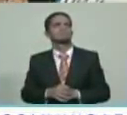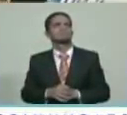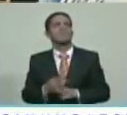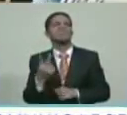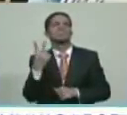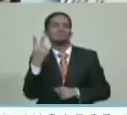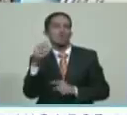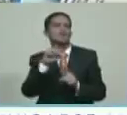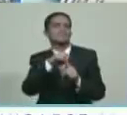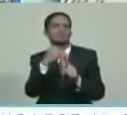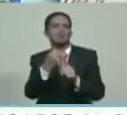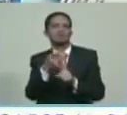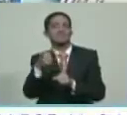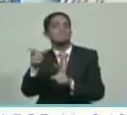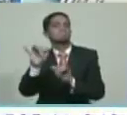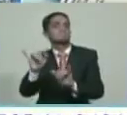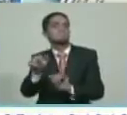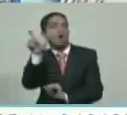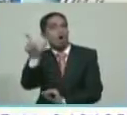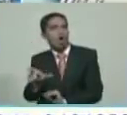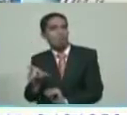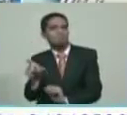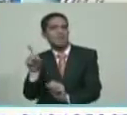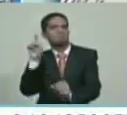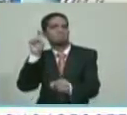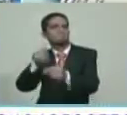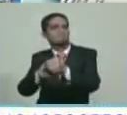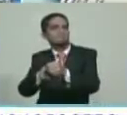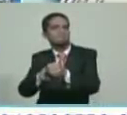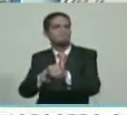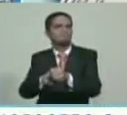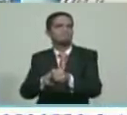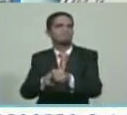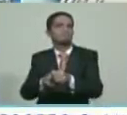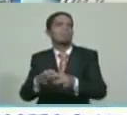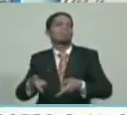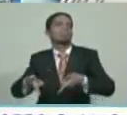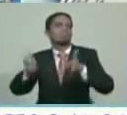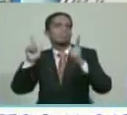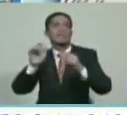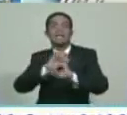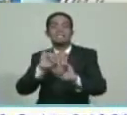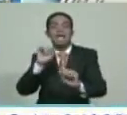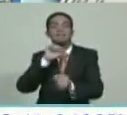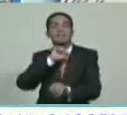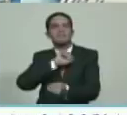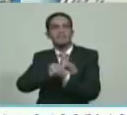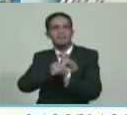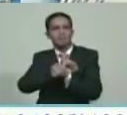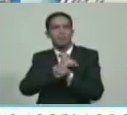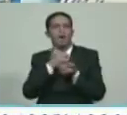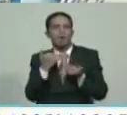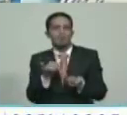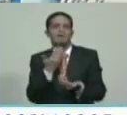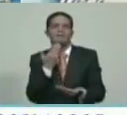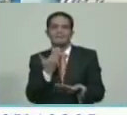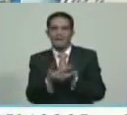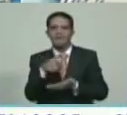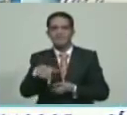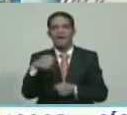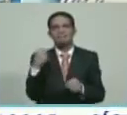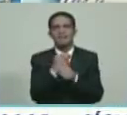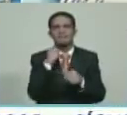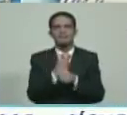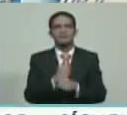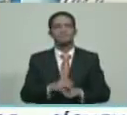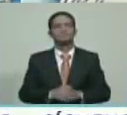donde estaba vinculado este capo tristemente célebre, ya detenido gracias al Ministerio Público.